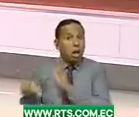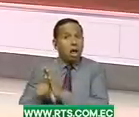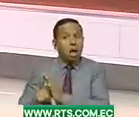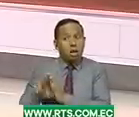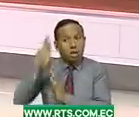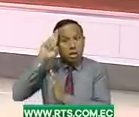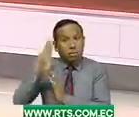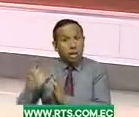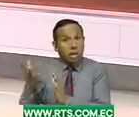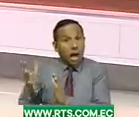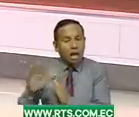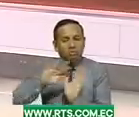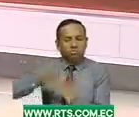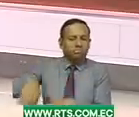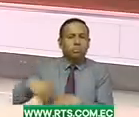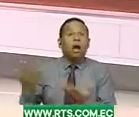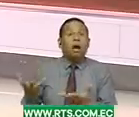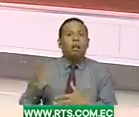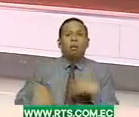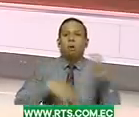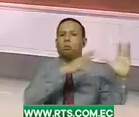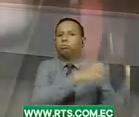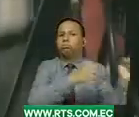enfrentar procesos penales.